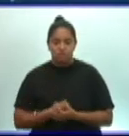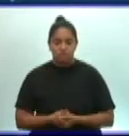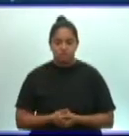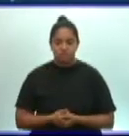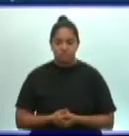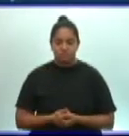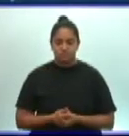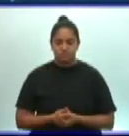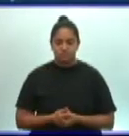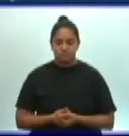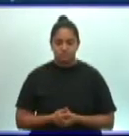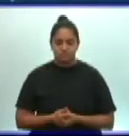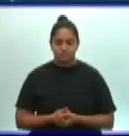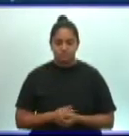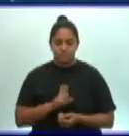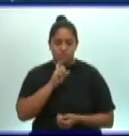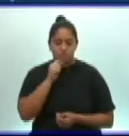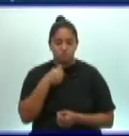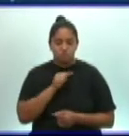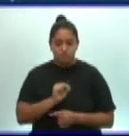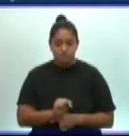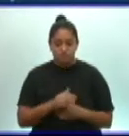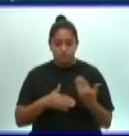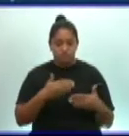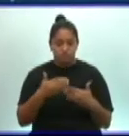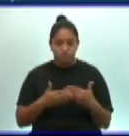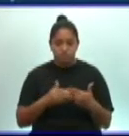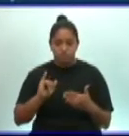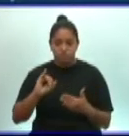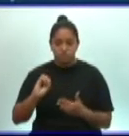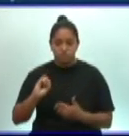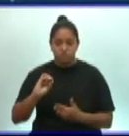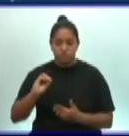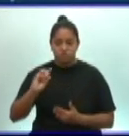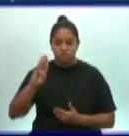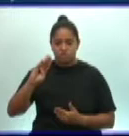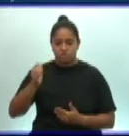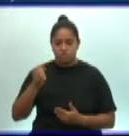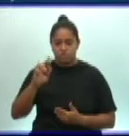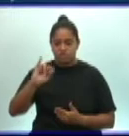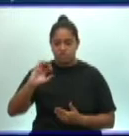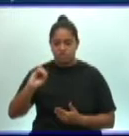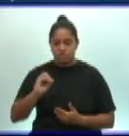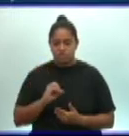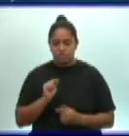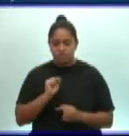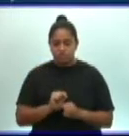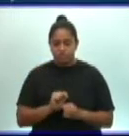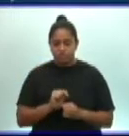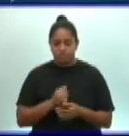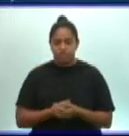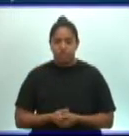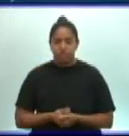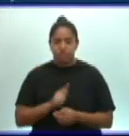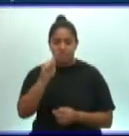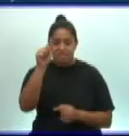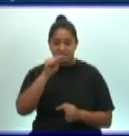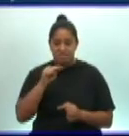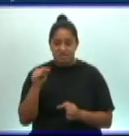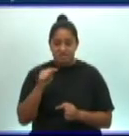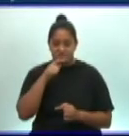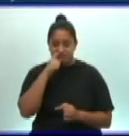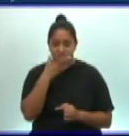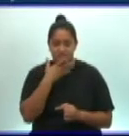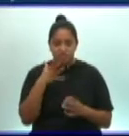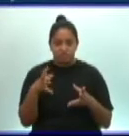teoría cinético-molecular o justificar este proceso isobárico, el proceso de 2 a 3 es donde a partir de esta gráfica el gas se